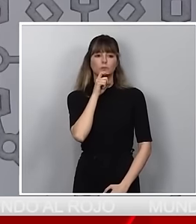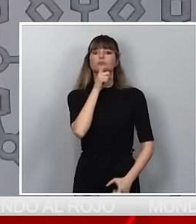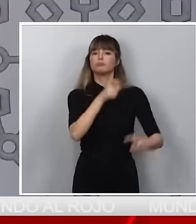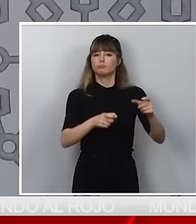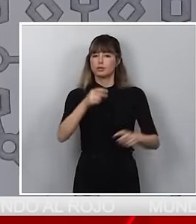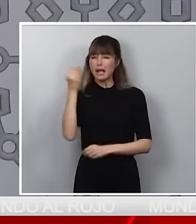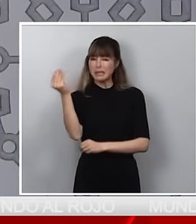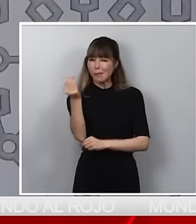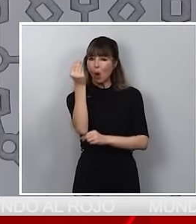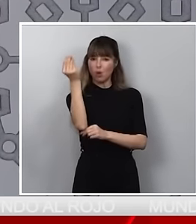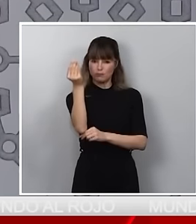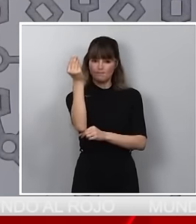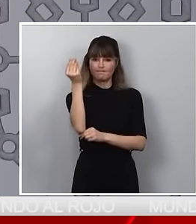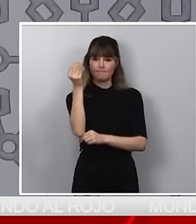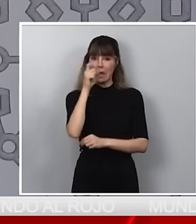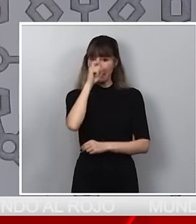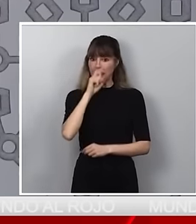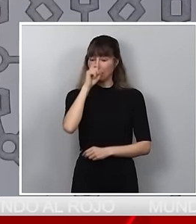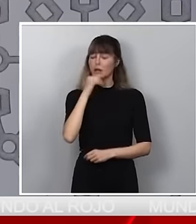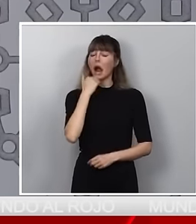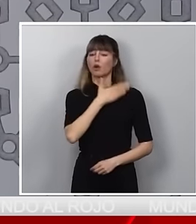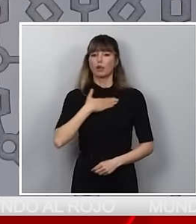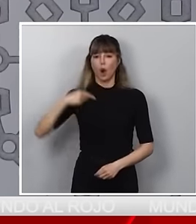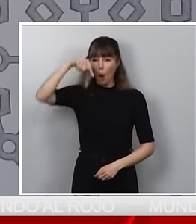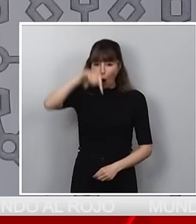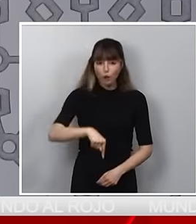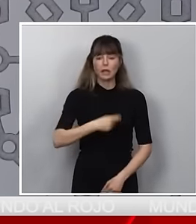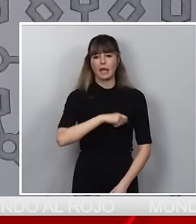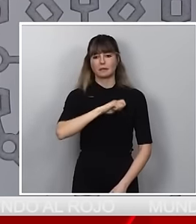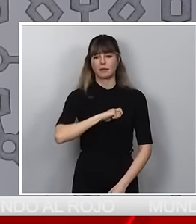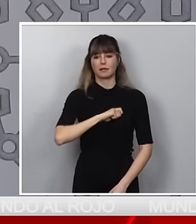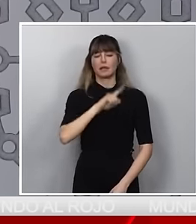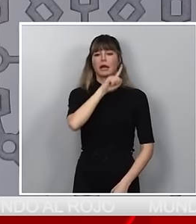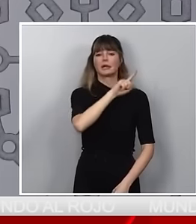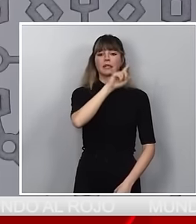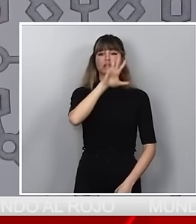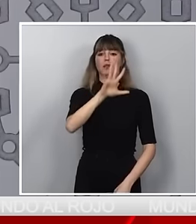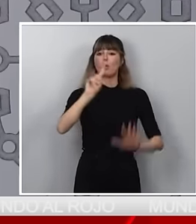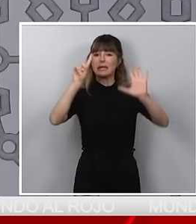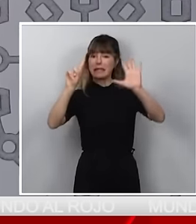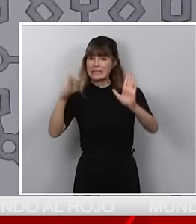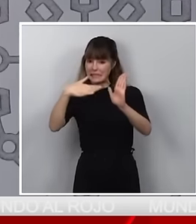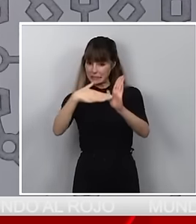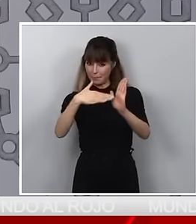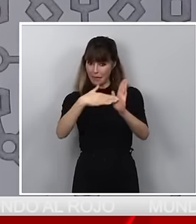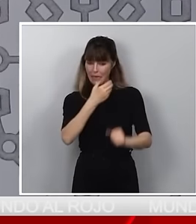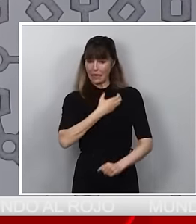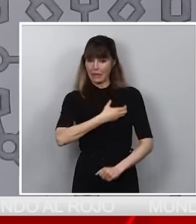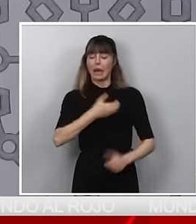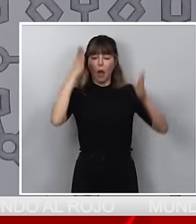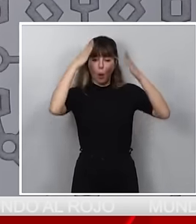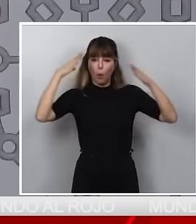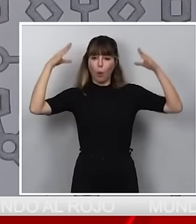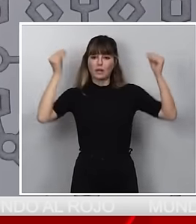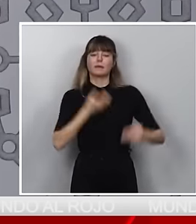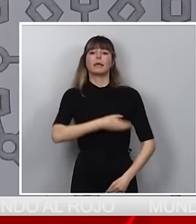efectivos en nuestro país, quiero recordar que hoy en nuestro país hay 156.000 agentes de la Guardia Civil y